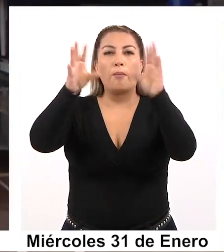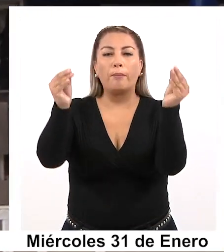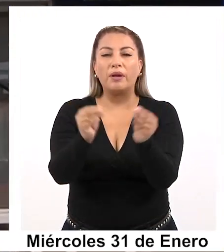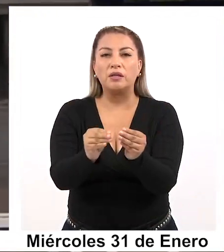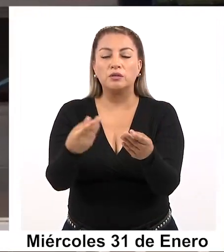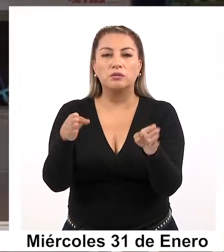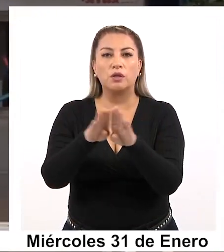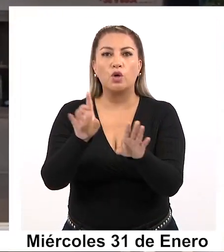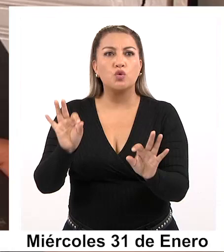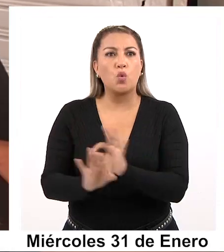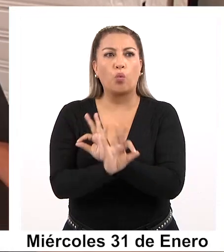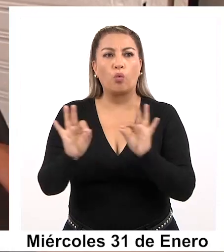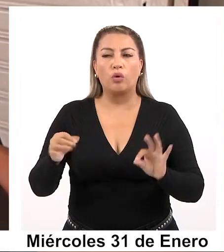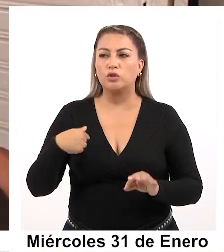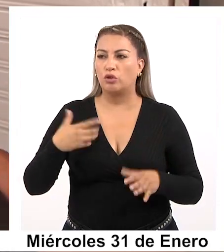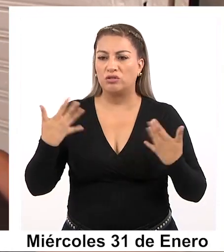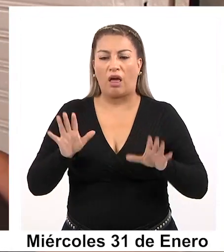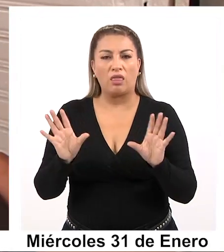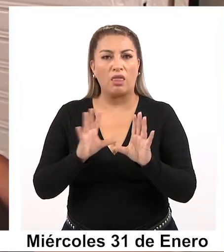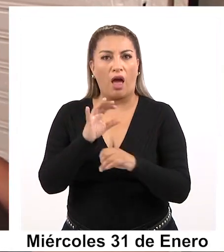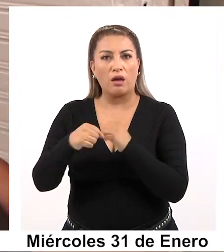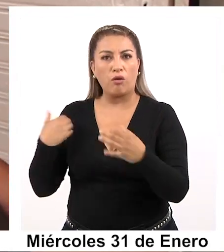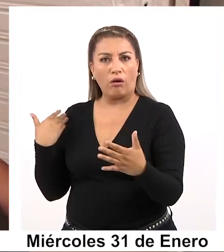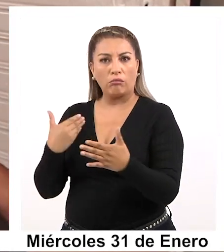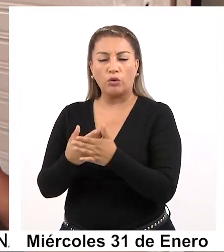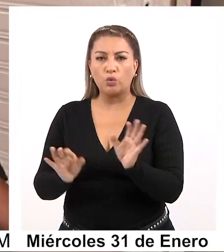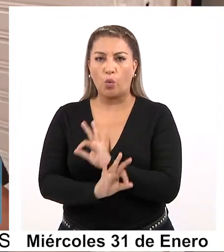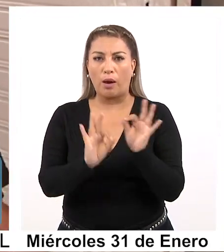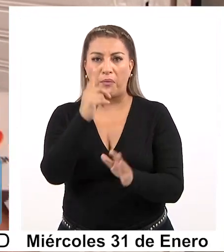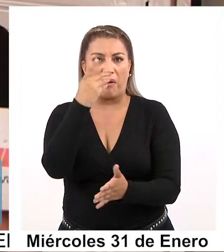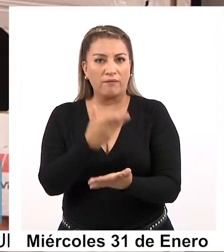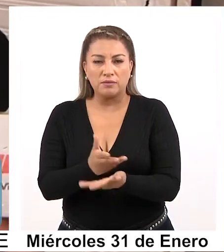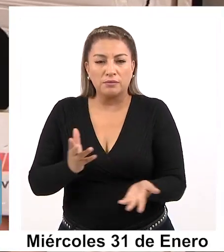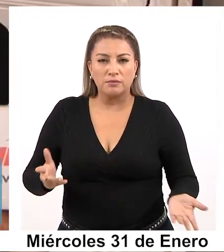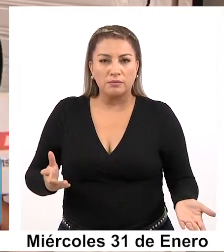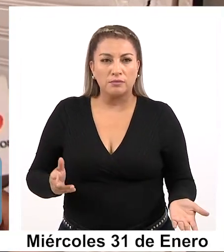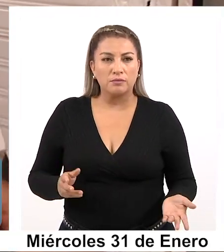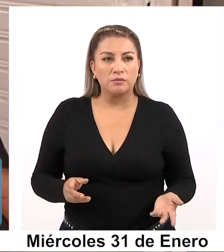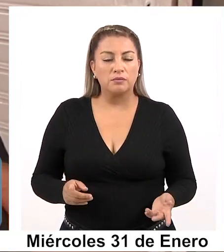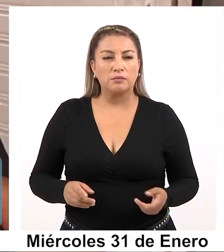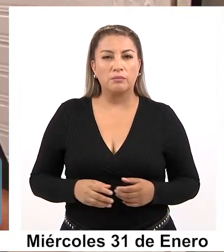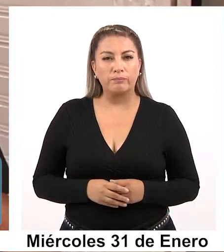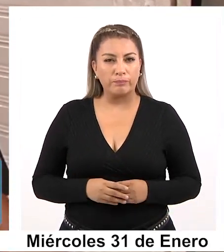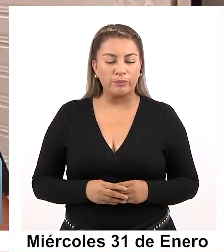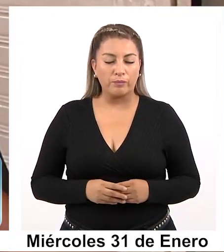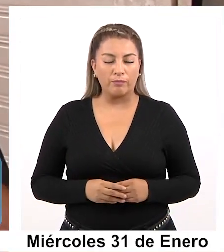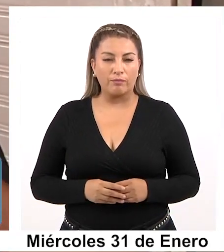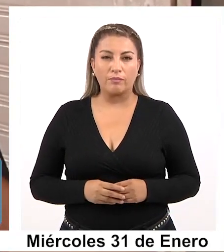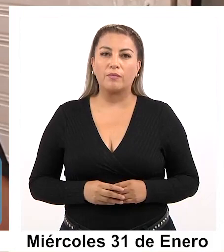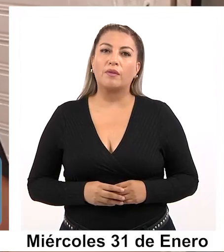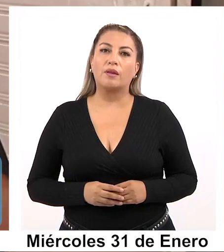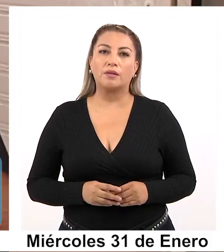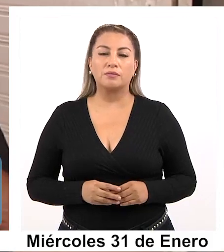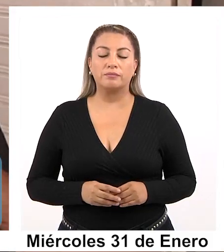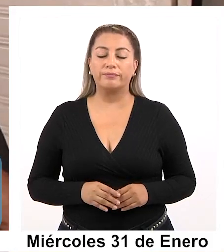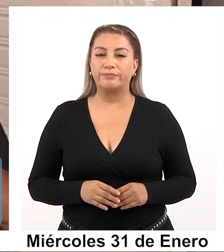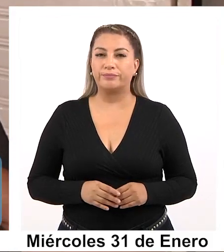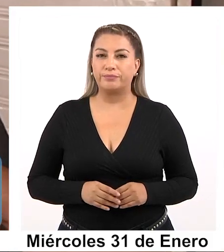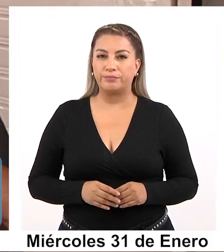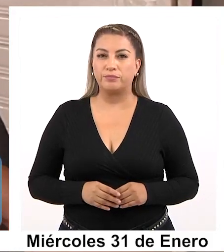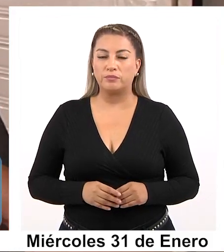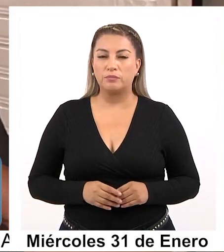nunca había pasado esto, yo llevo diez años acá y no, nunca había pasado. ¿Y que vender, que hicieron que comprar? Sí, claro,